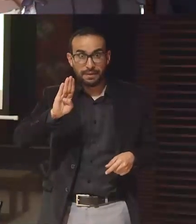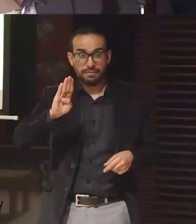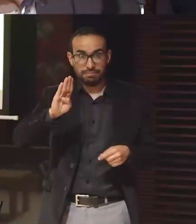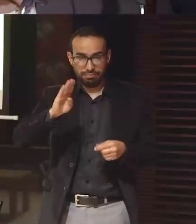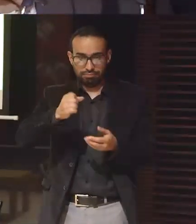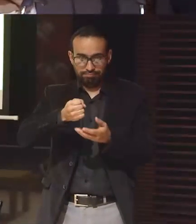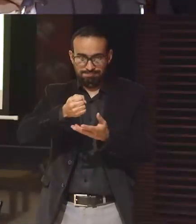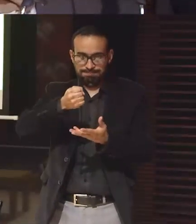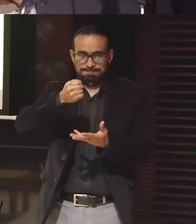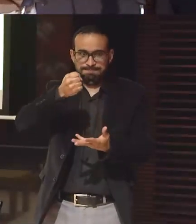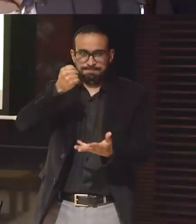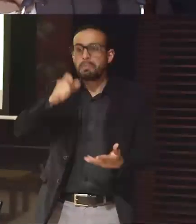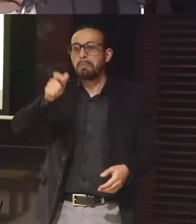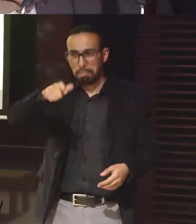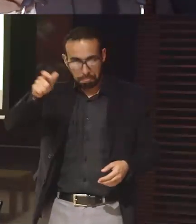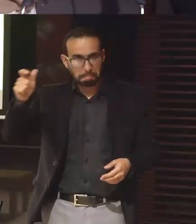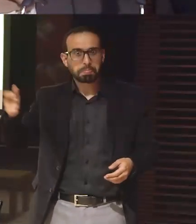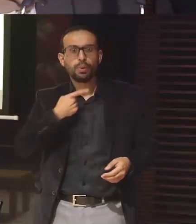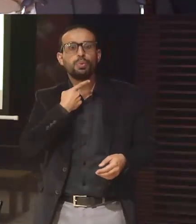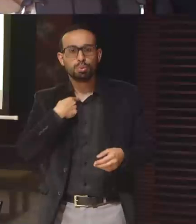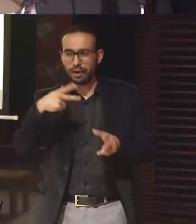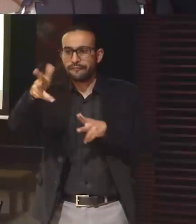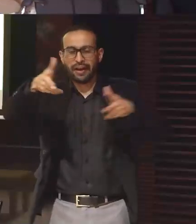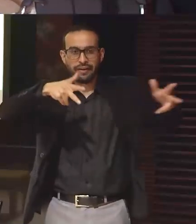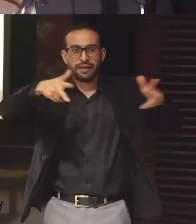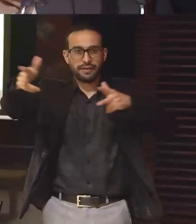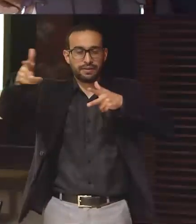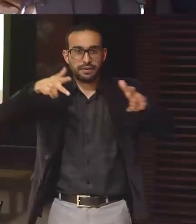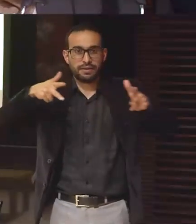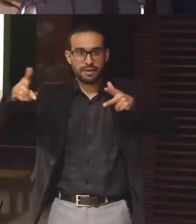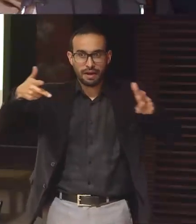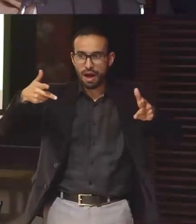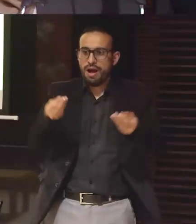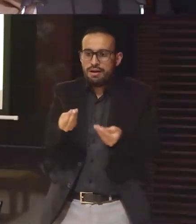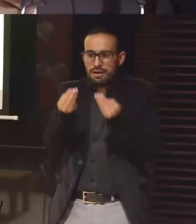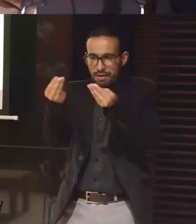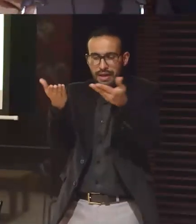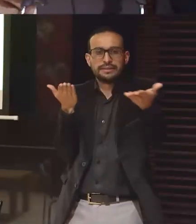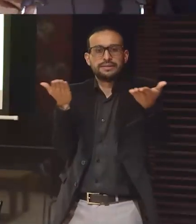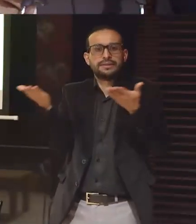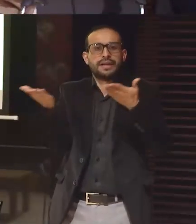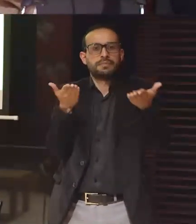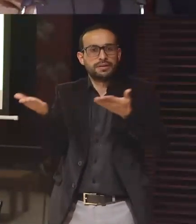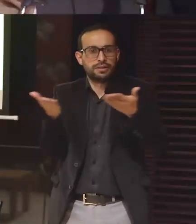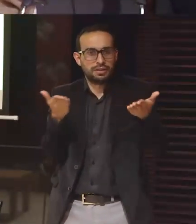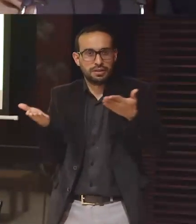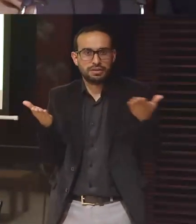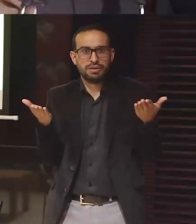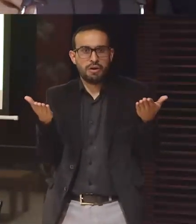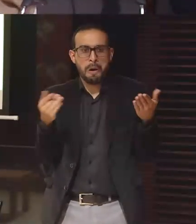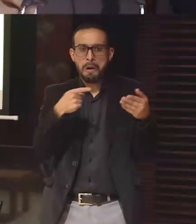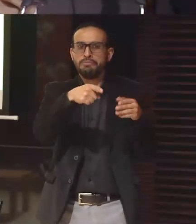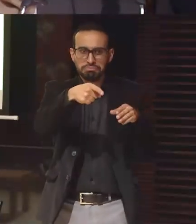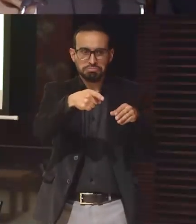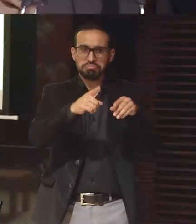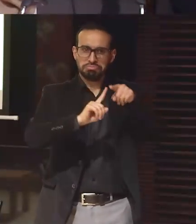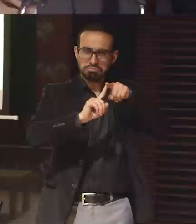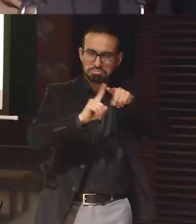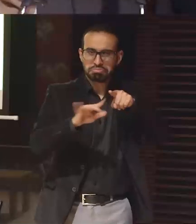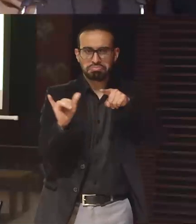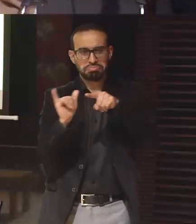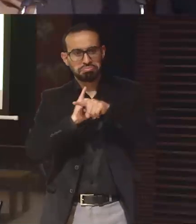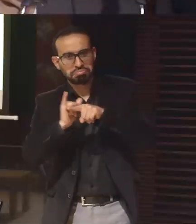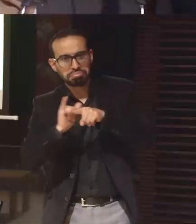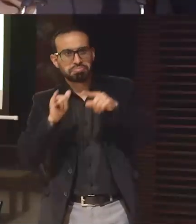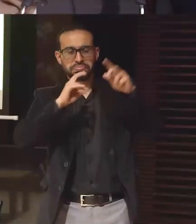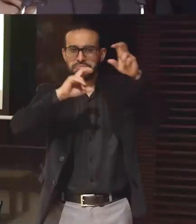tiene más plata puede viajar más, hemos podido generar la misma y mayor cobertura con la mitad de la flota. Eso es una cifra muy valiosa,